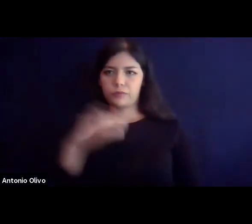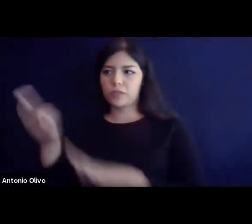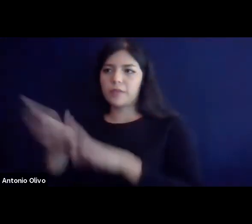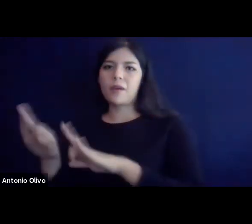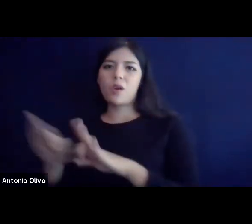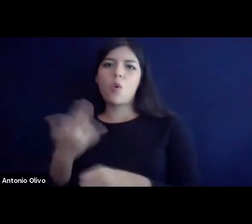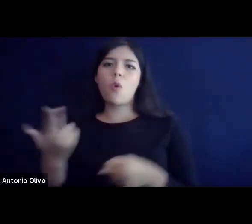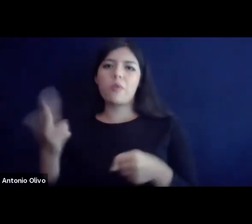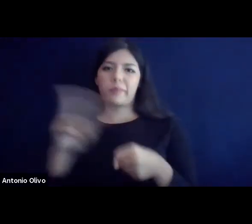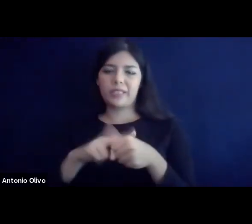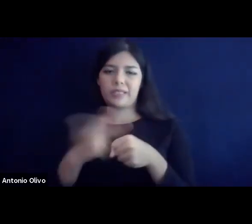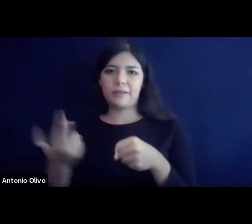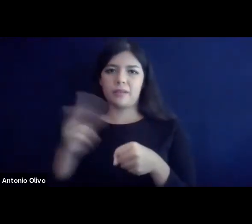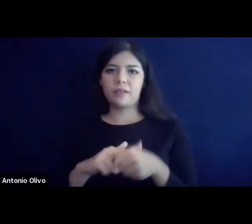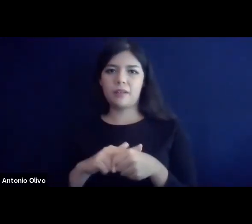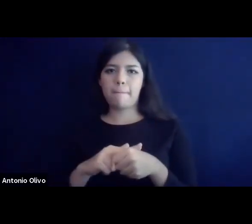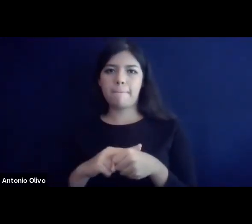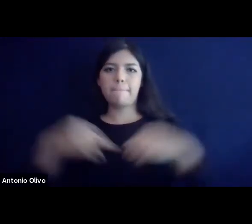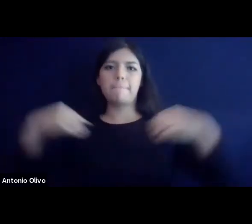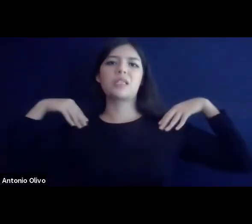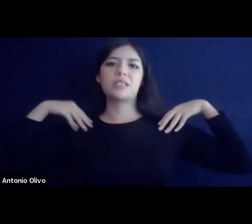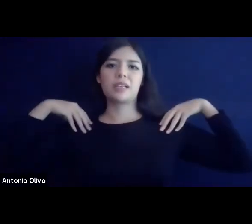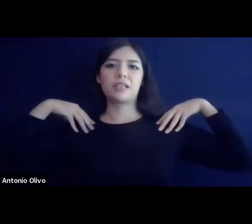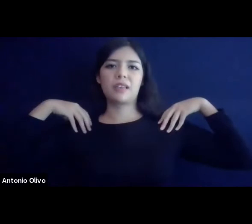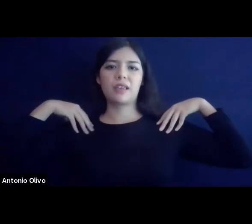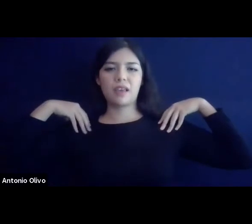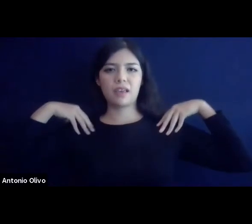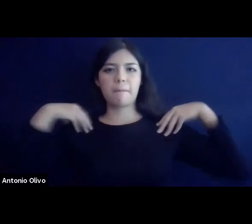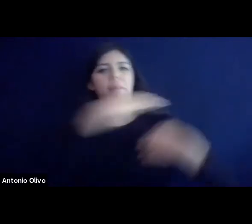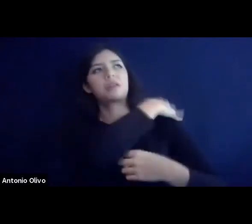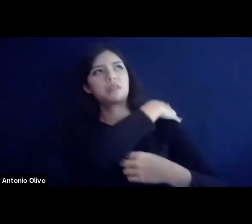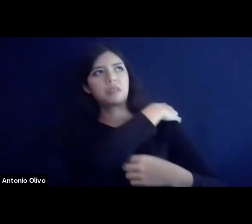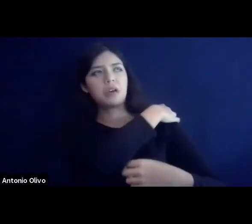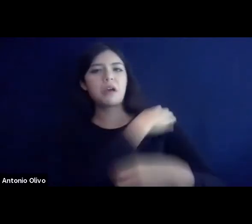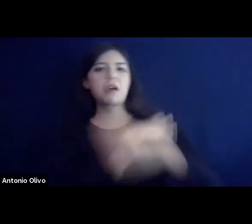en un hospital dando masajes, pero no me promovían.